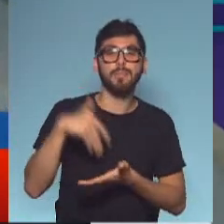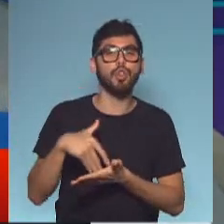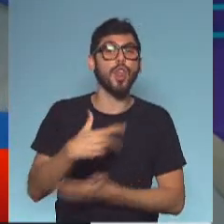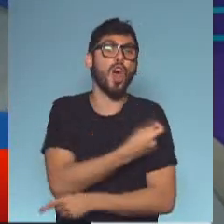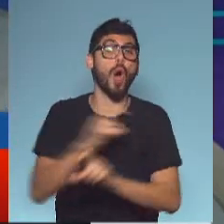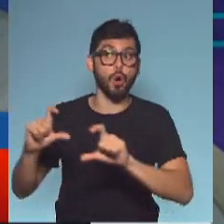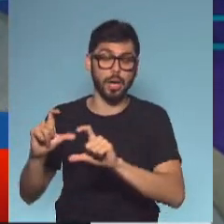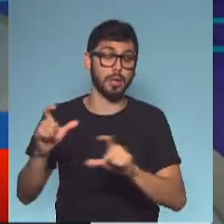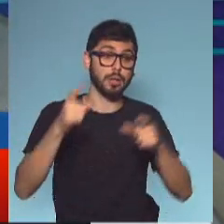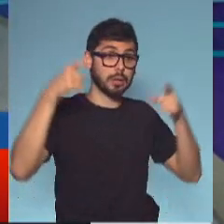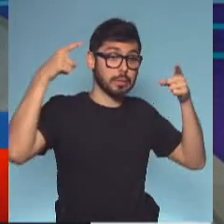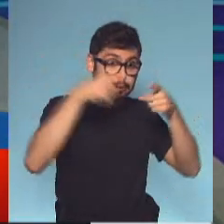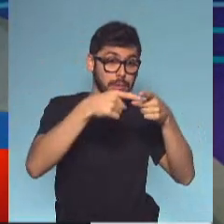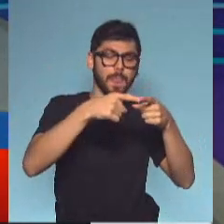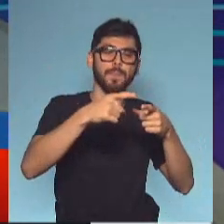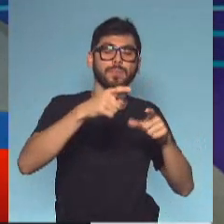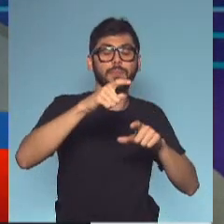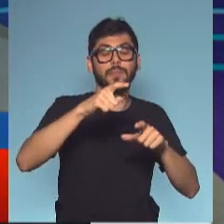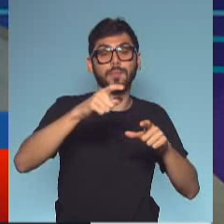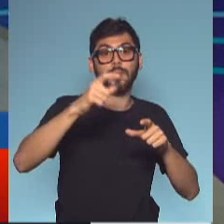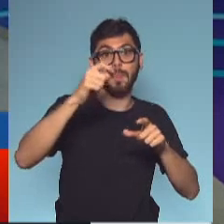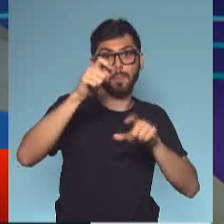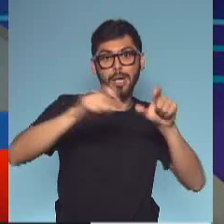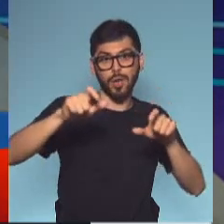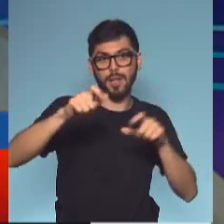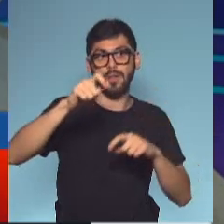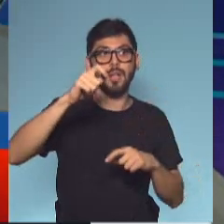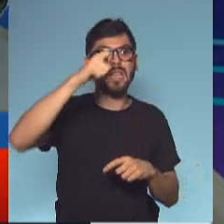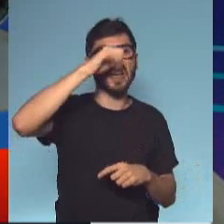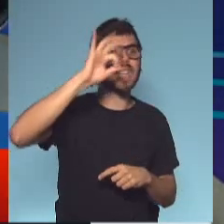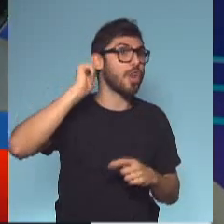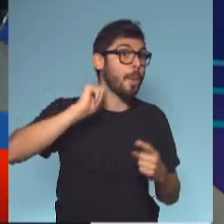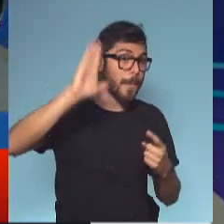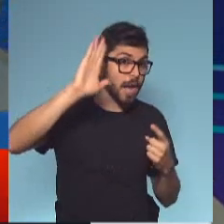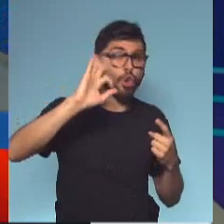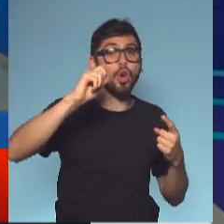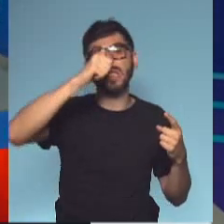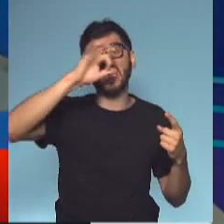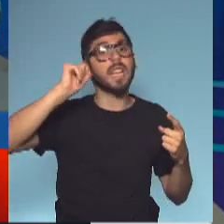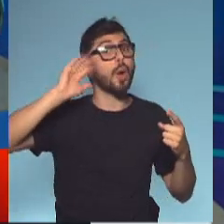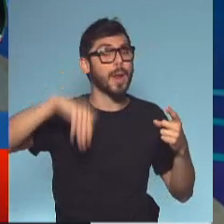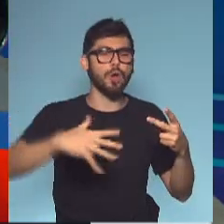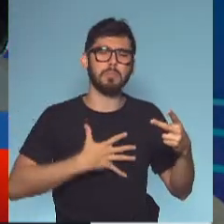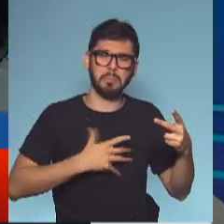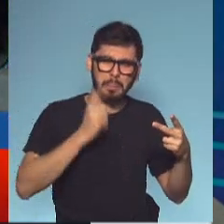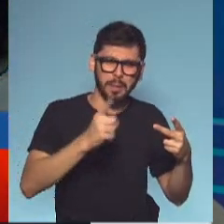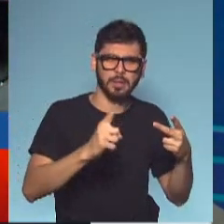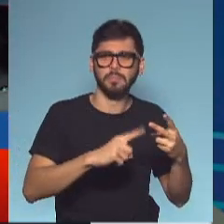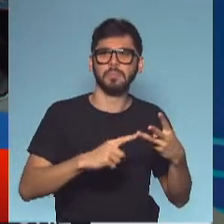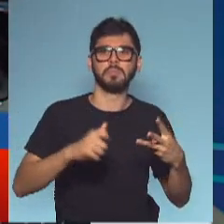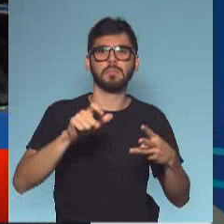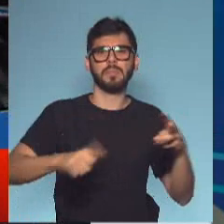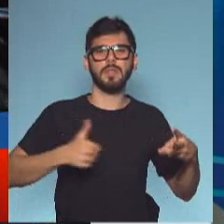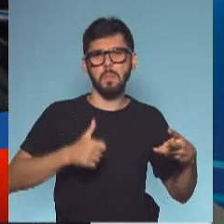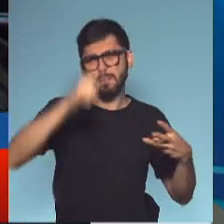población objetivo, que eran mayores de 60 años, menores de 60 años con enfermedades prevalentes, fuerza de seguridad, personal de